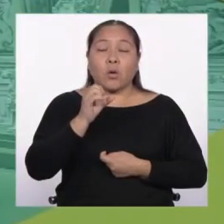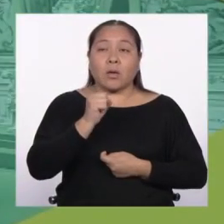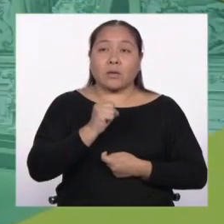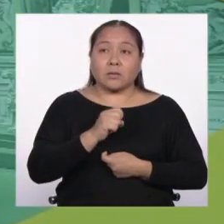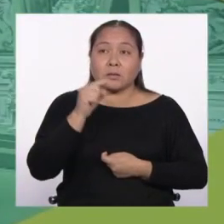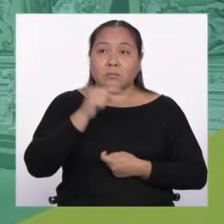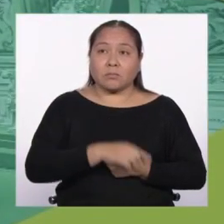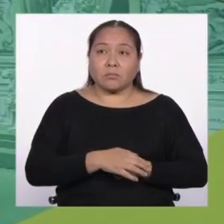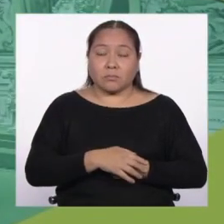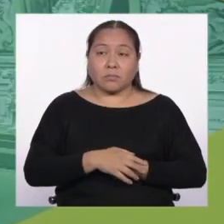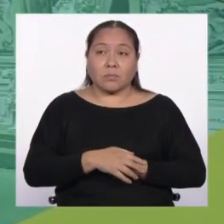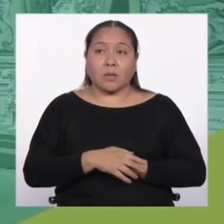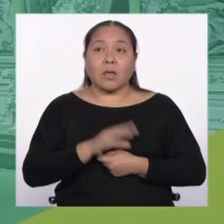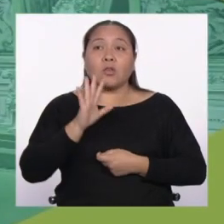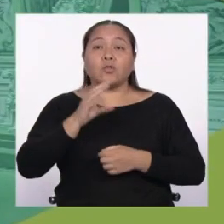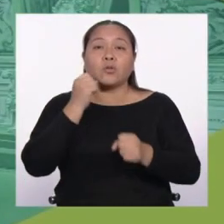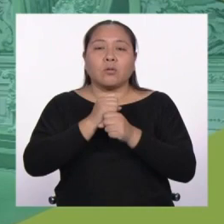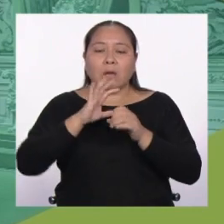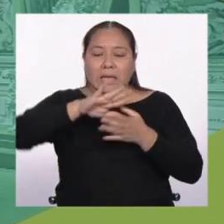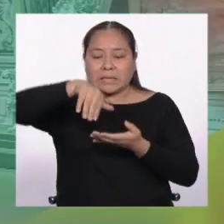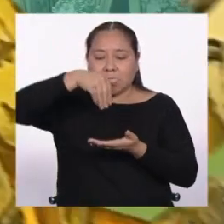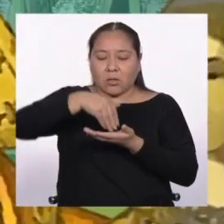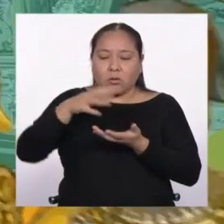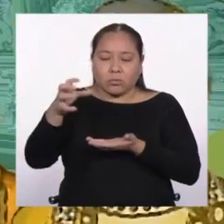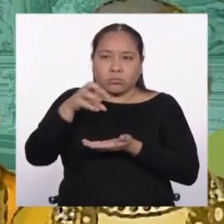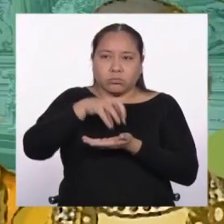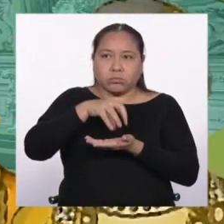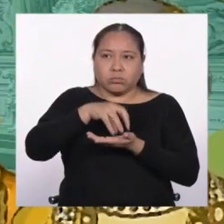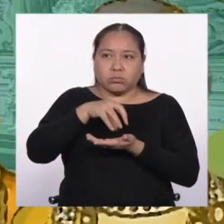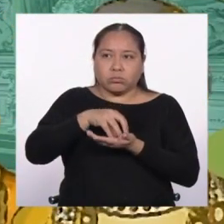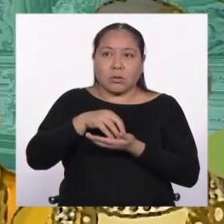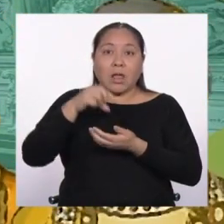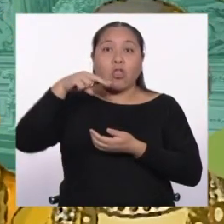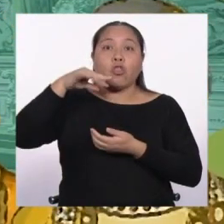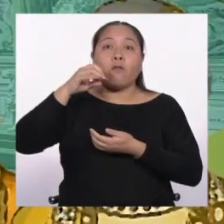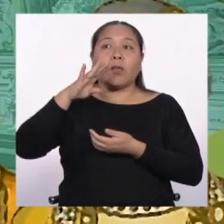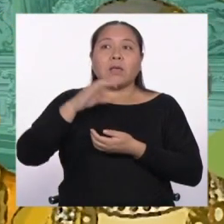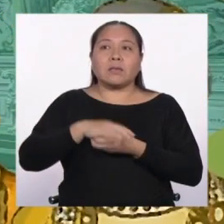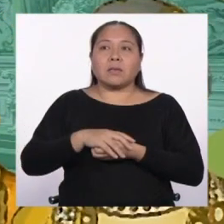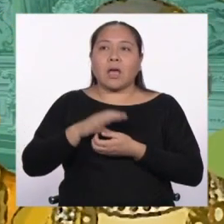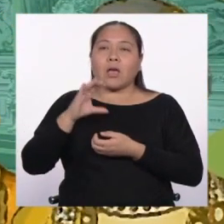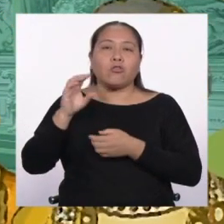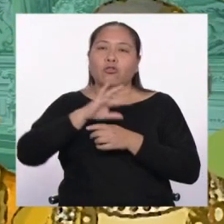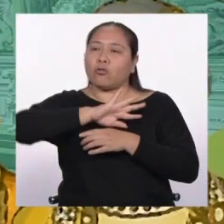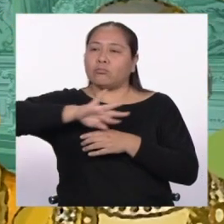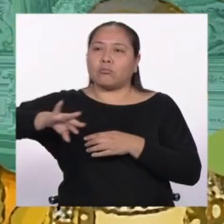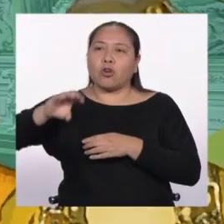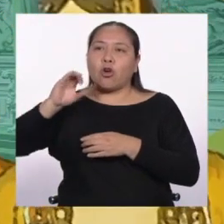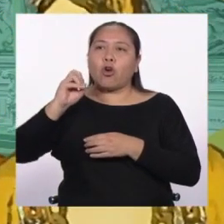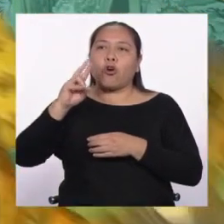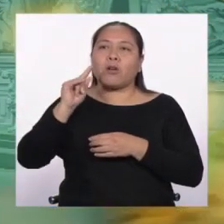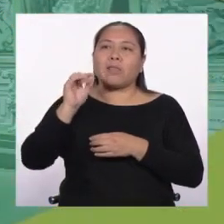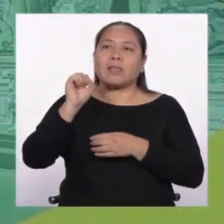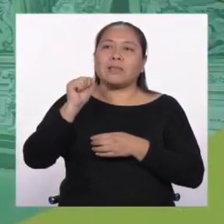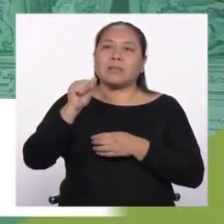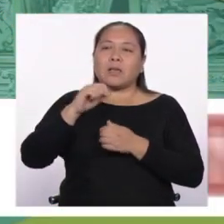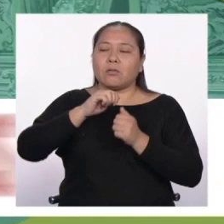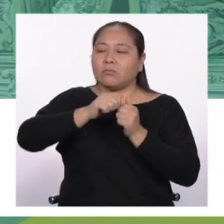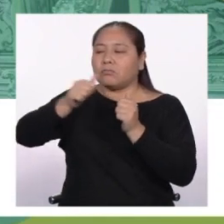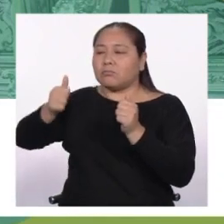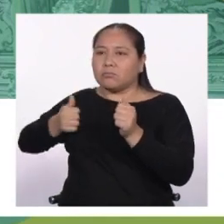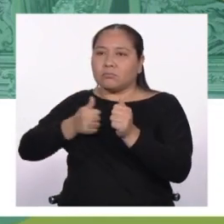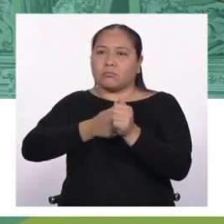como buen absolutista, centralizó todo por completo y la nobleza se convirtió en cortesana. O sea, estaba atrás del rey